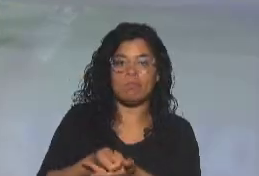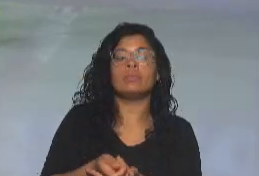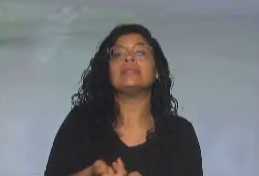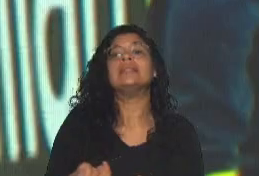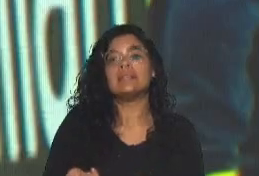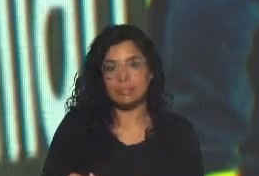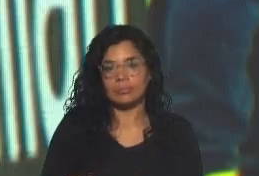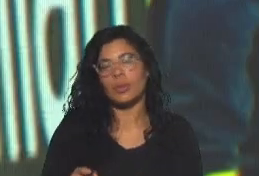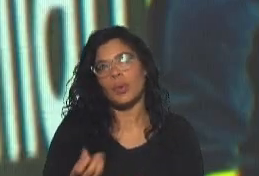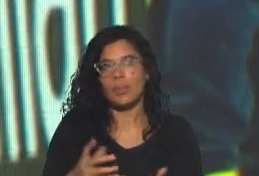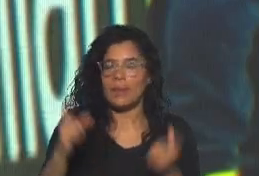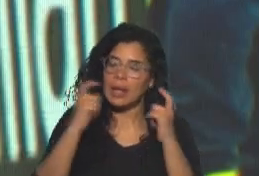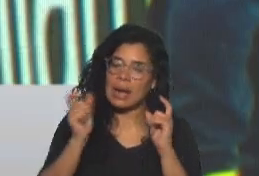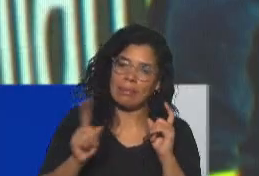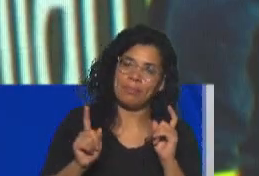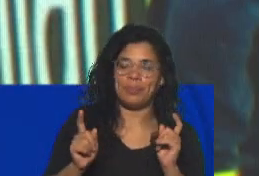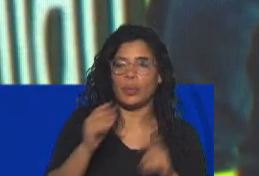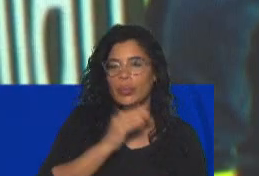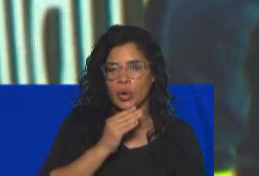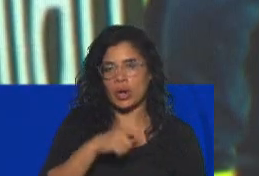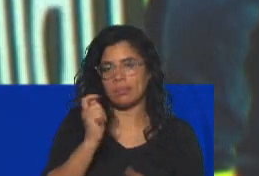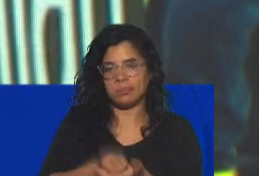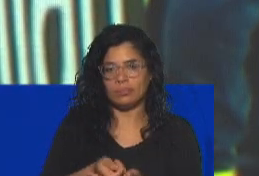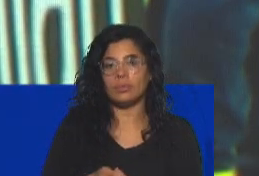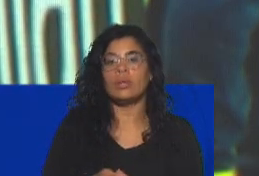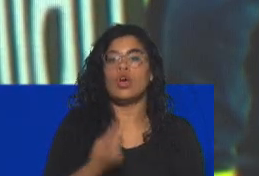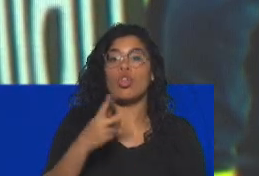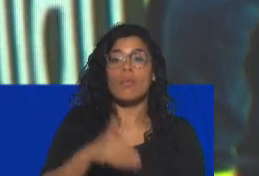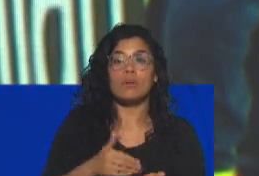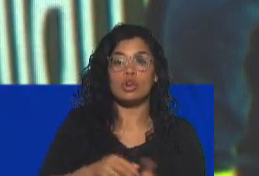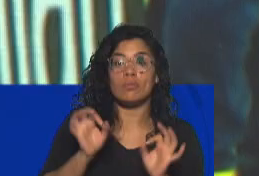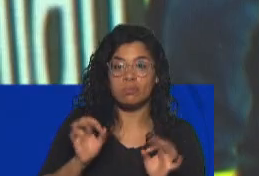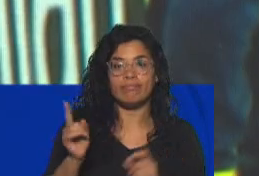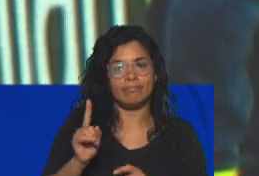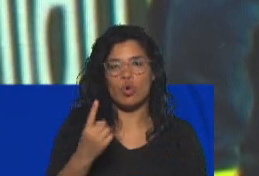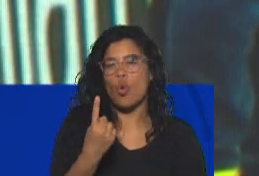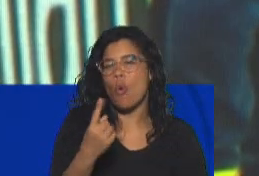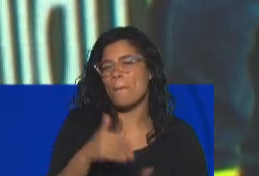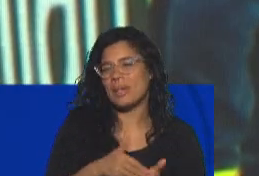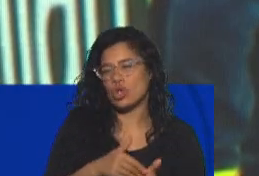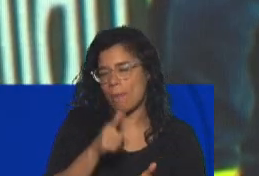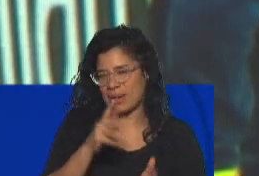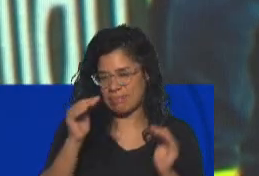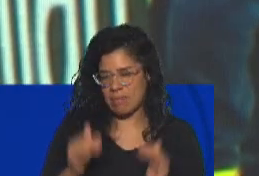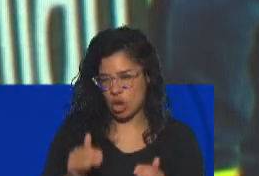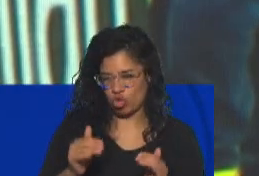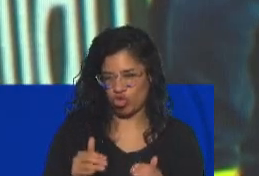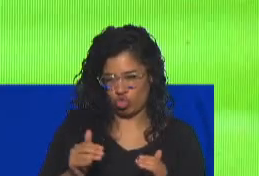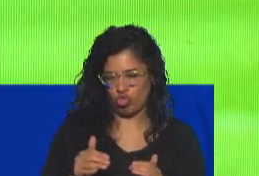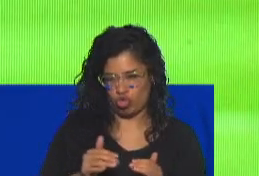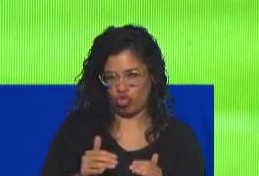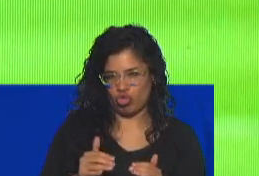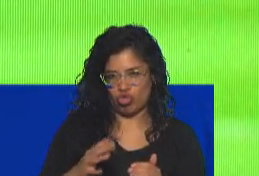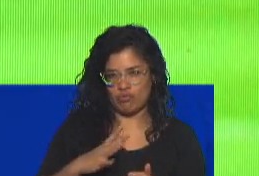Juniors para destrabarla, que no tiene que ver con 2 millones de dólares, sino con apenas un poco más de 1 millón. Ah, no es. Es menos. No es, sí, es bastante